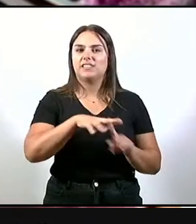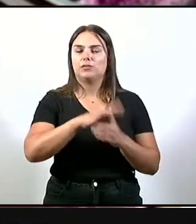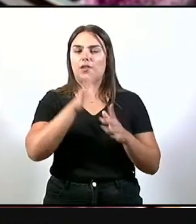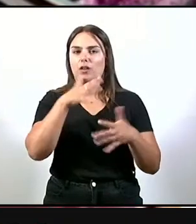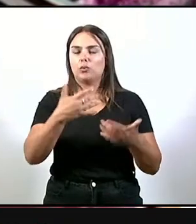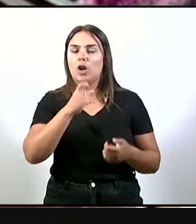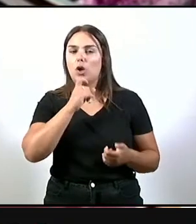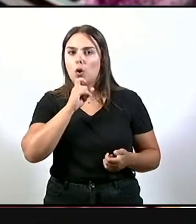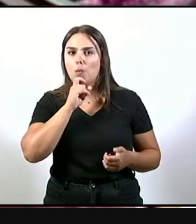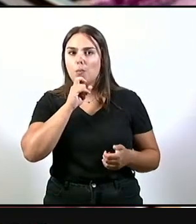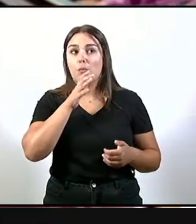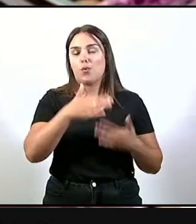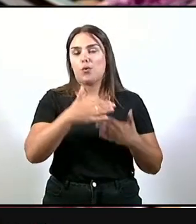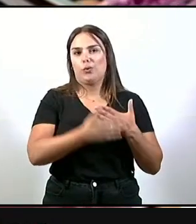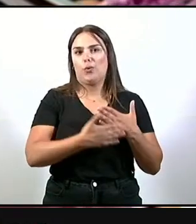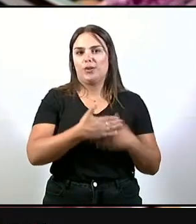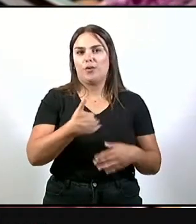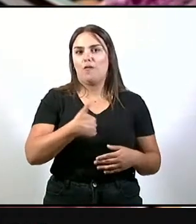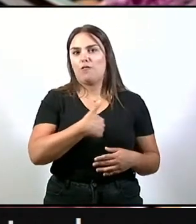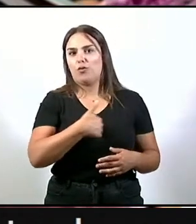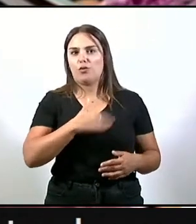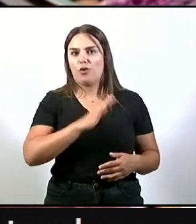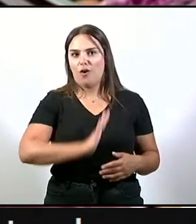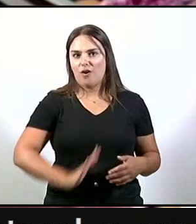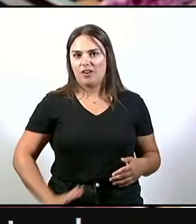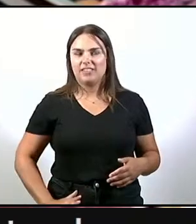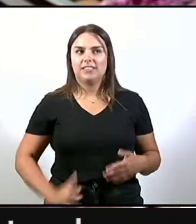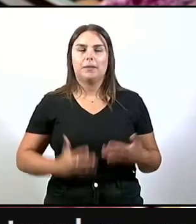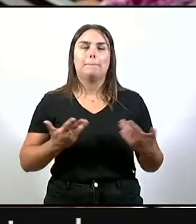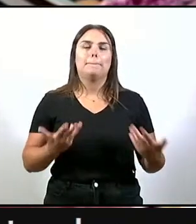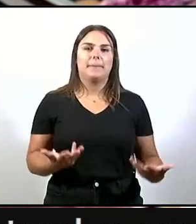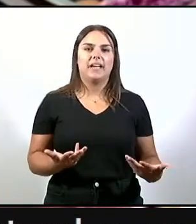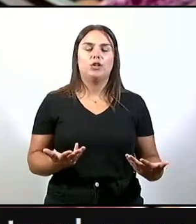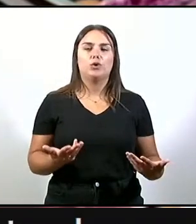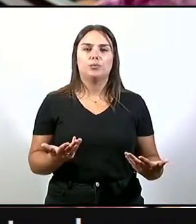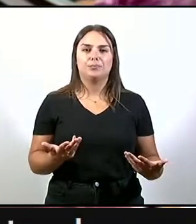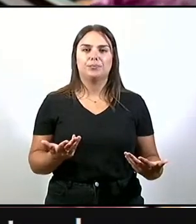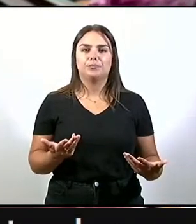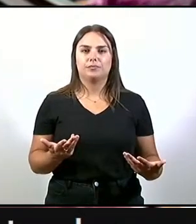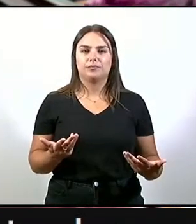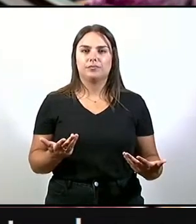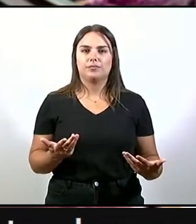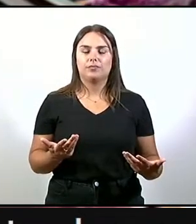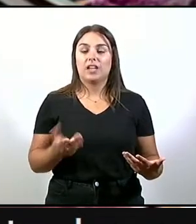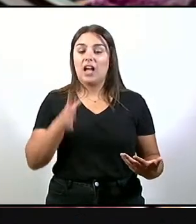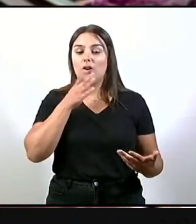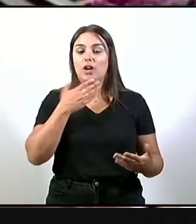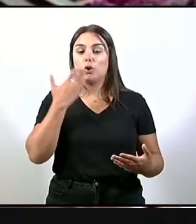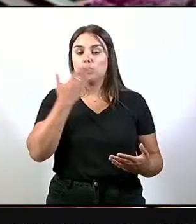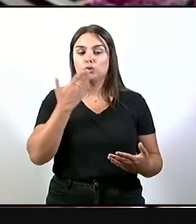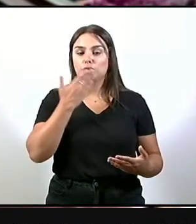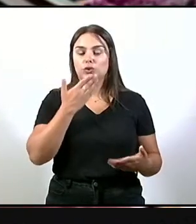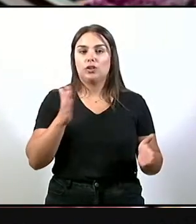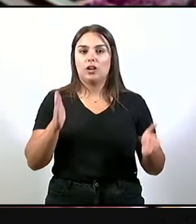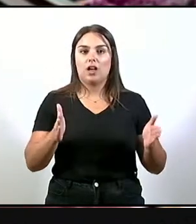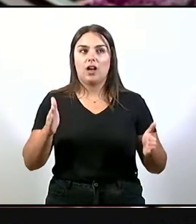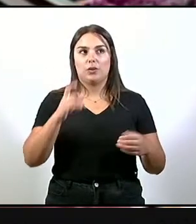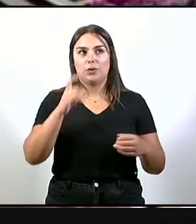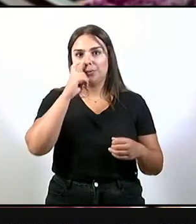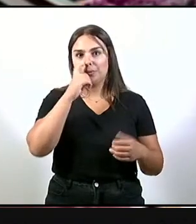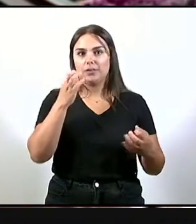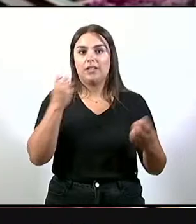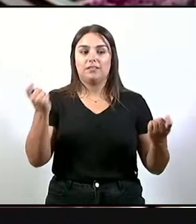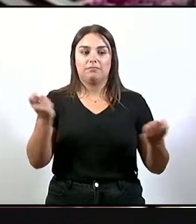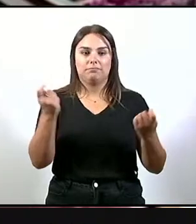a un gobierno en funciones, ya ha respondido a ello, pero a mí me gustaría insistir un poco. Está el curso escolar, se empieza a preparar siempre en junio, la campaña